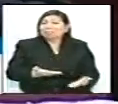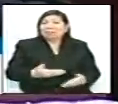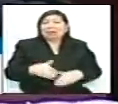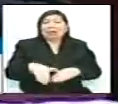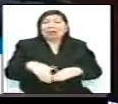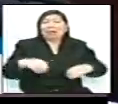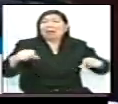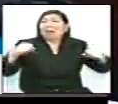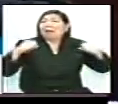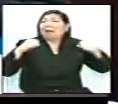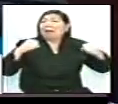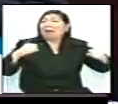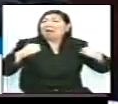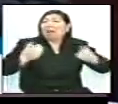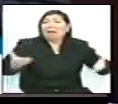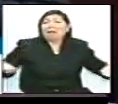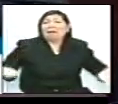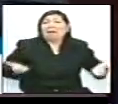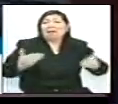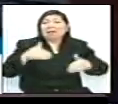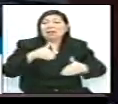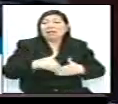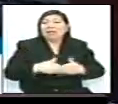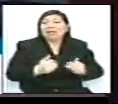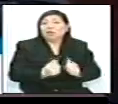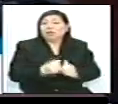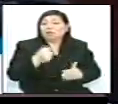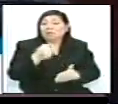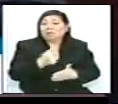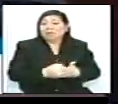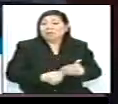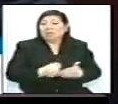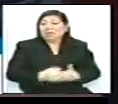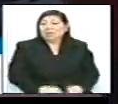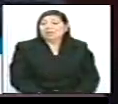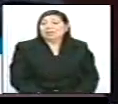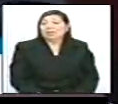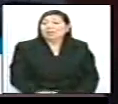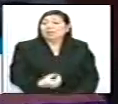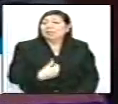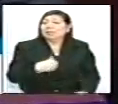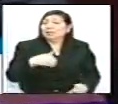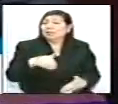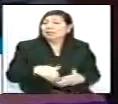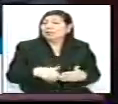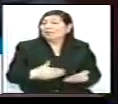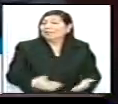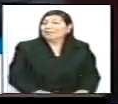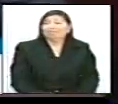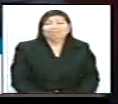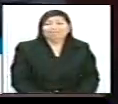calles azuzando al adelanto de elecciones con violencia, con amenaza, si soy candidato?